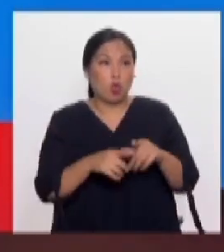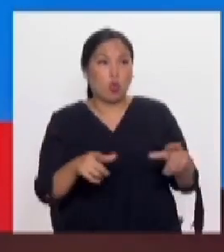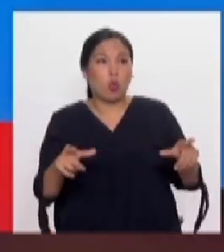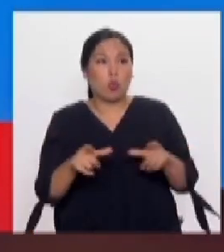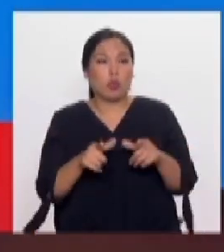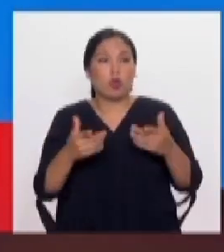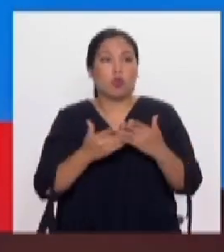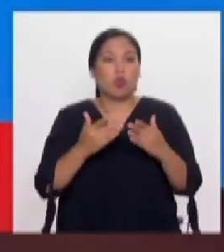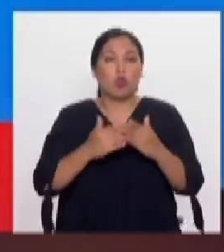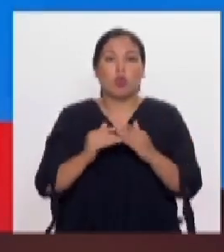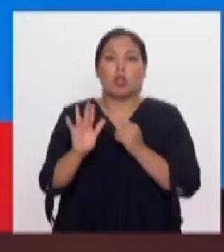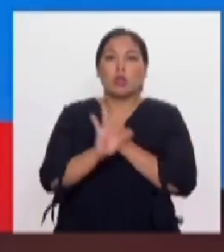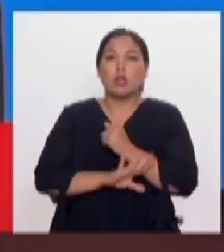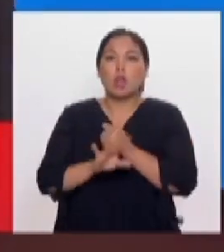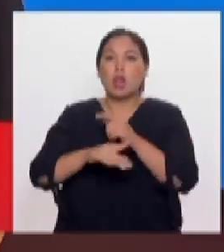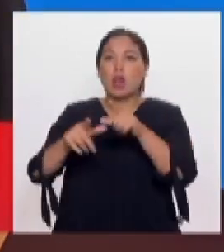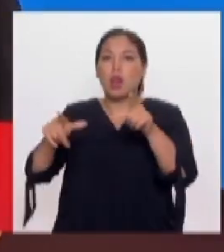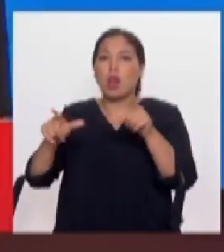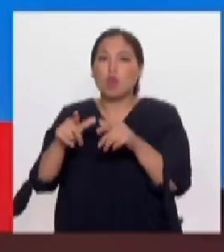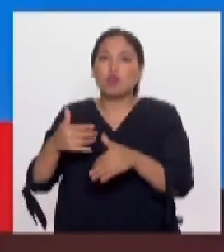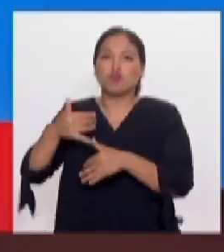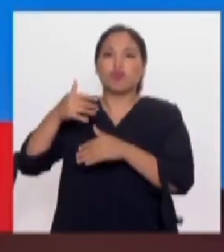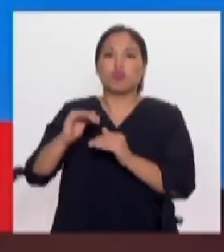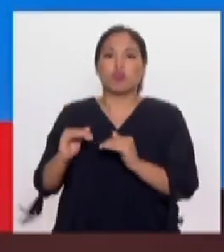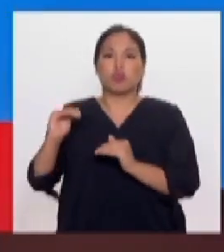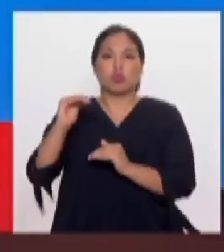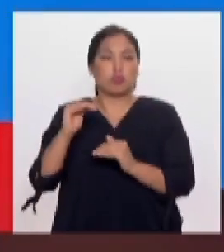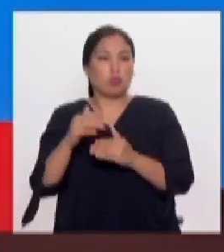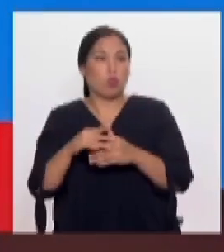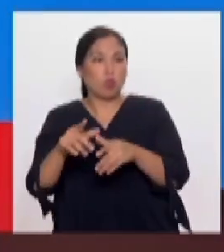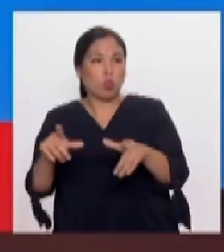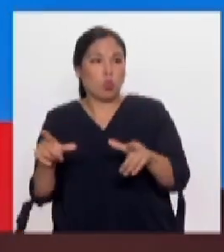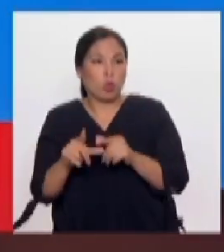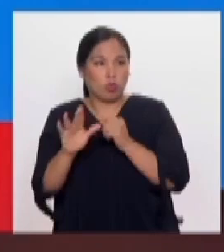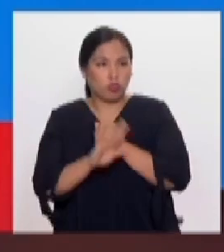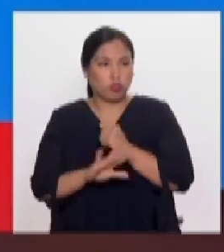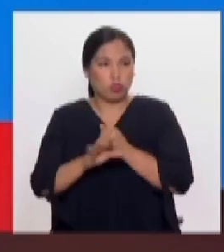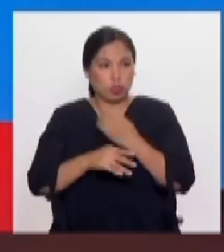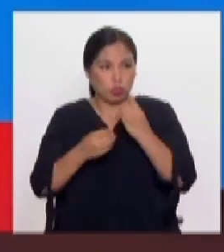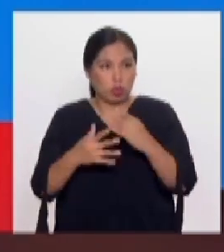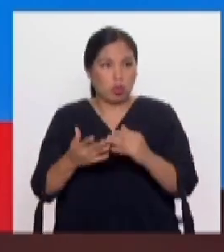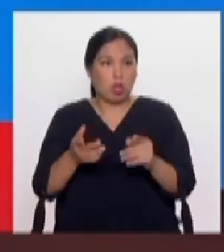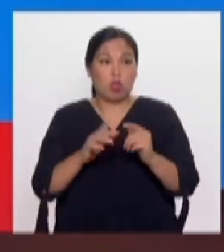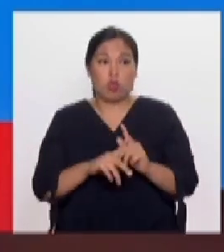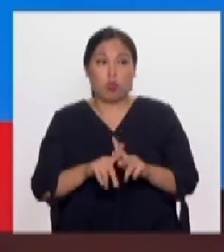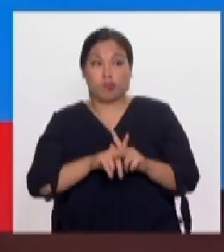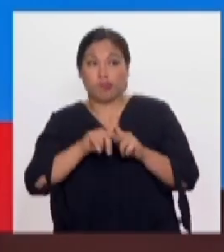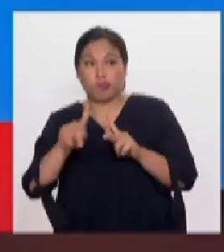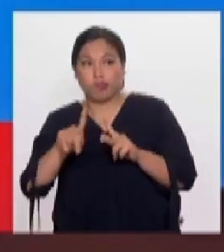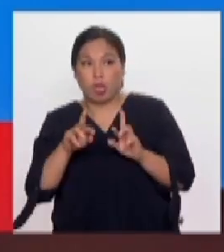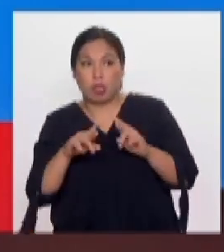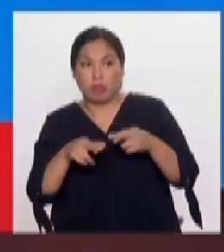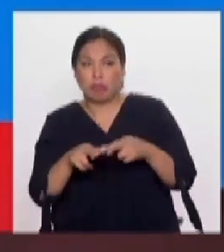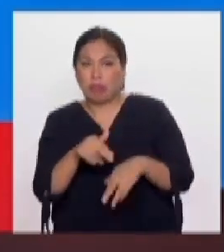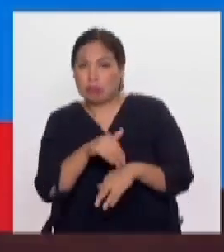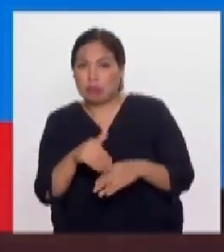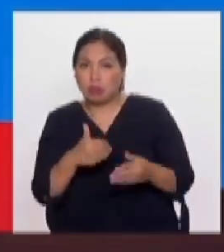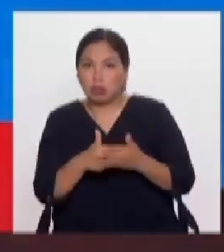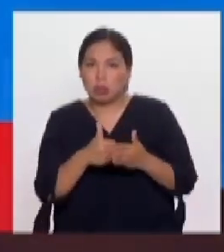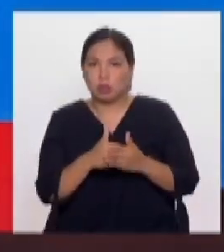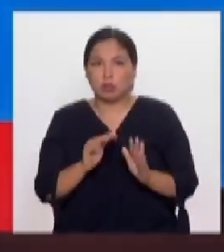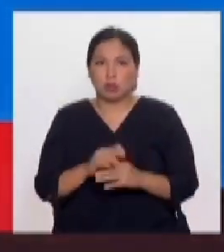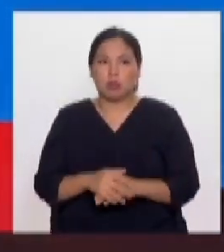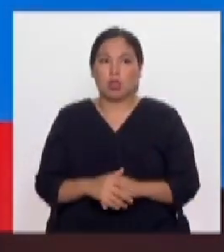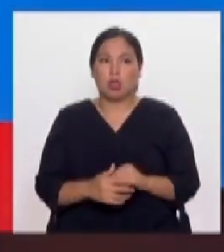zonas altas y seguras en tu localidad y pues no exponerse en zonas donde ocurriría una posible activación de quebradas. Ahora si vamos a una imagen, a la